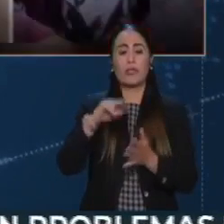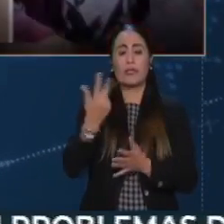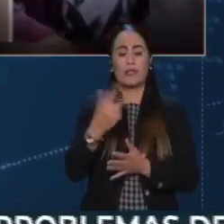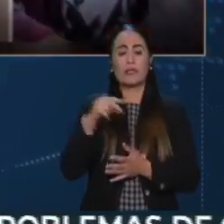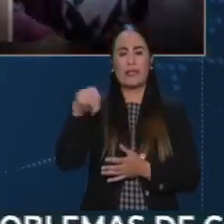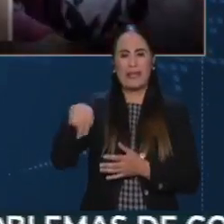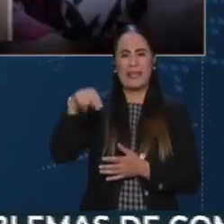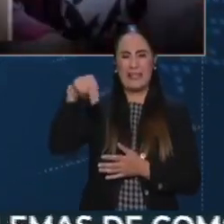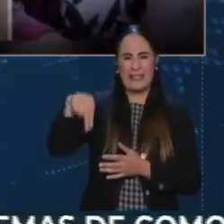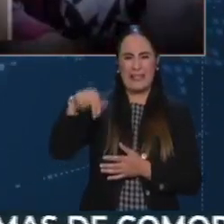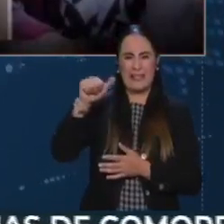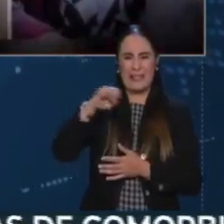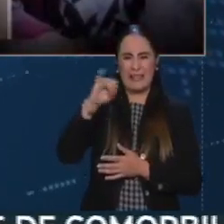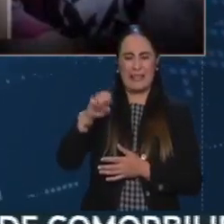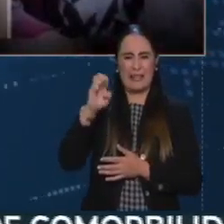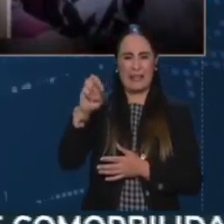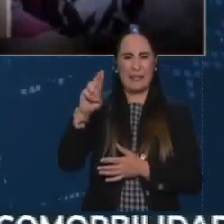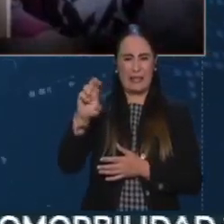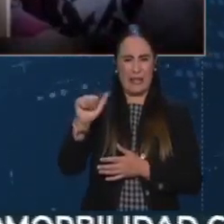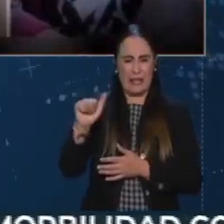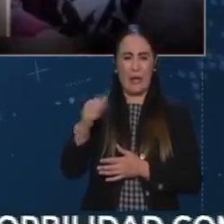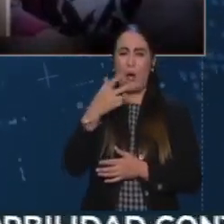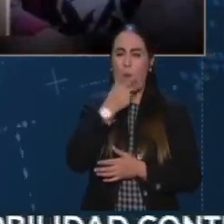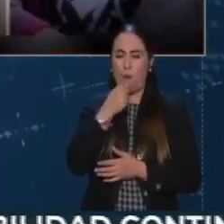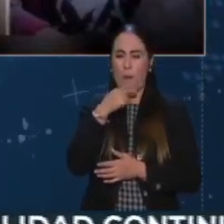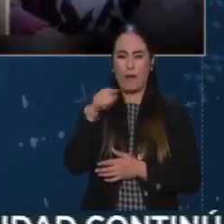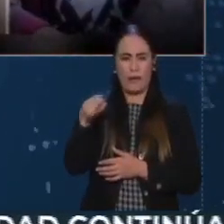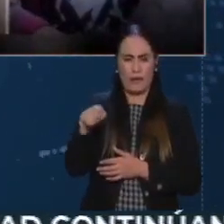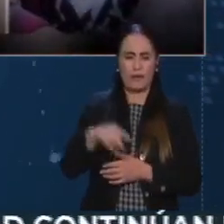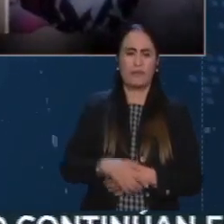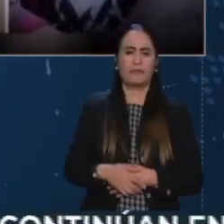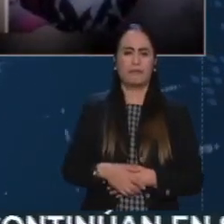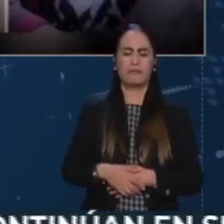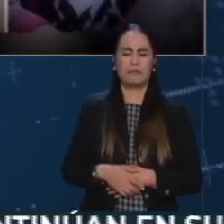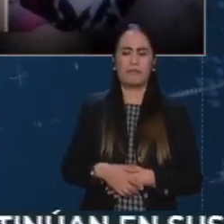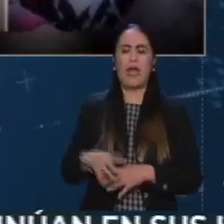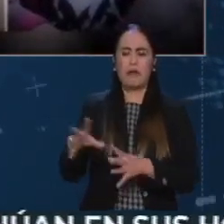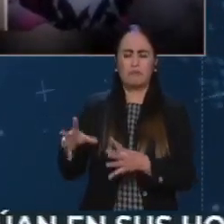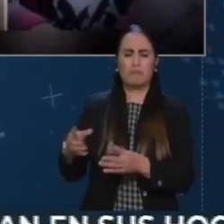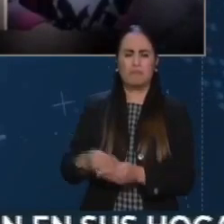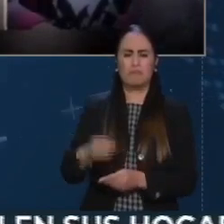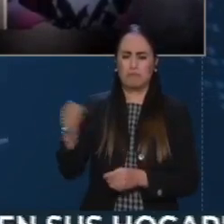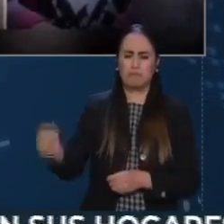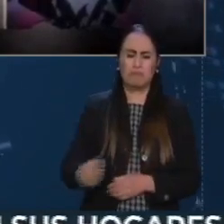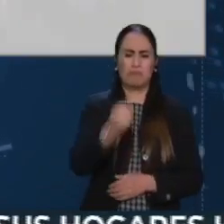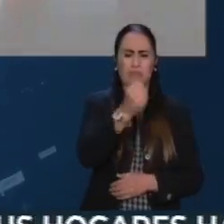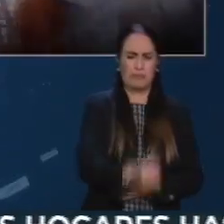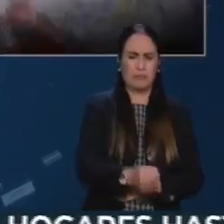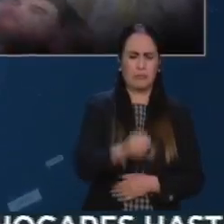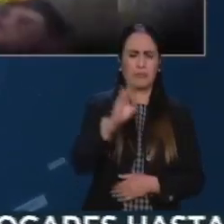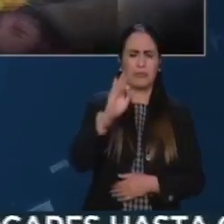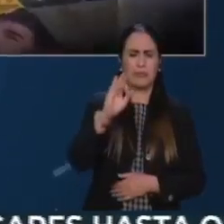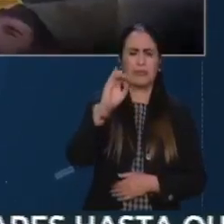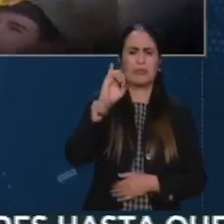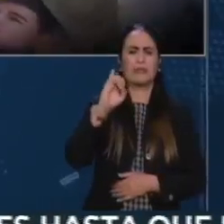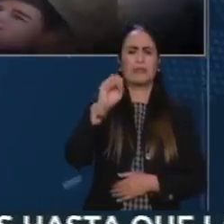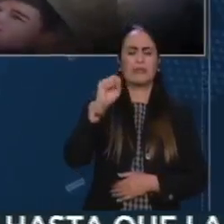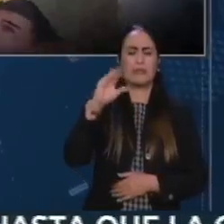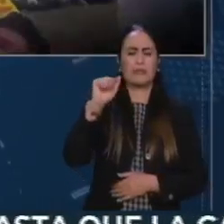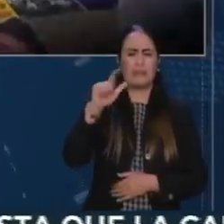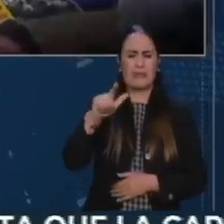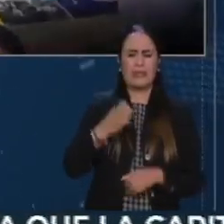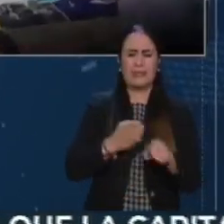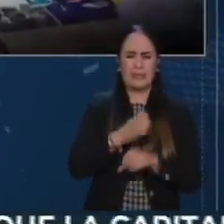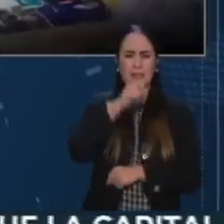Nájera Gutiérrez de Velasco es absorbido por el gobierno de Aristóteles, quien lo convierte en fiscal general del Estado de Jalisco